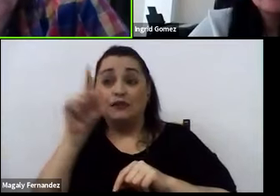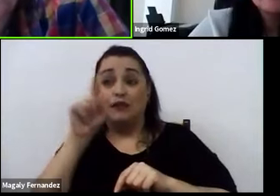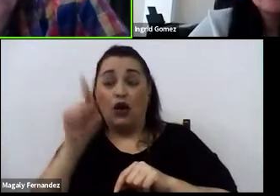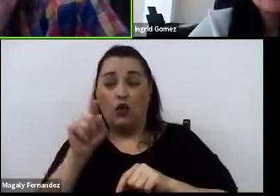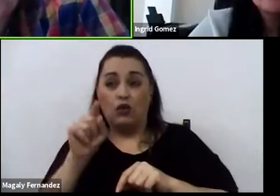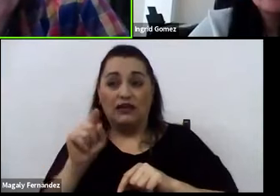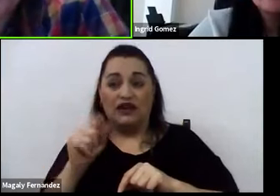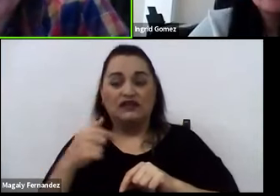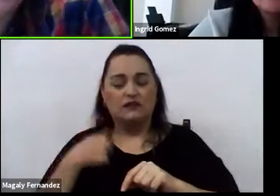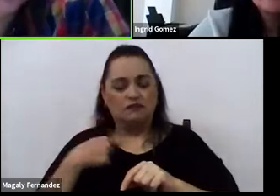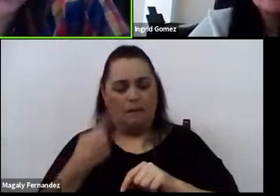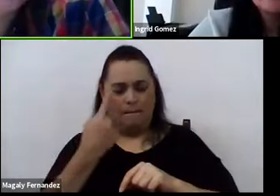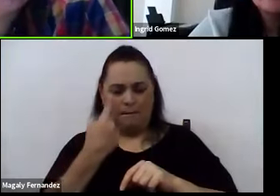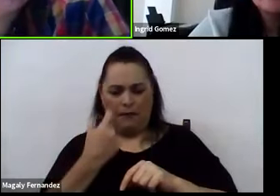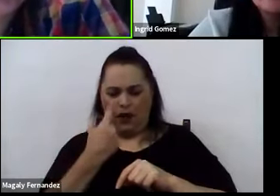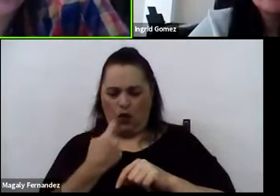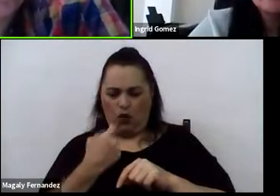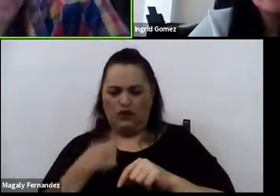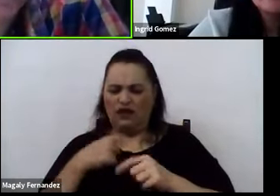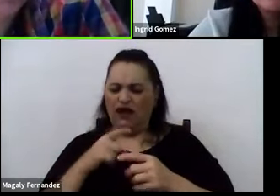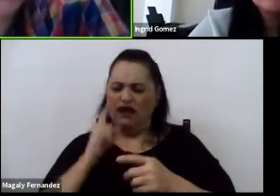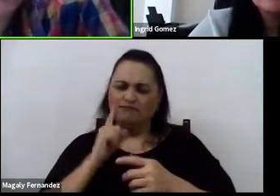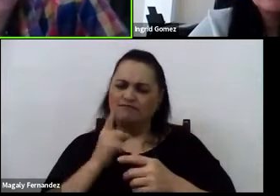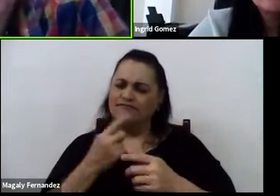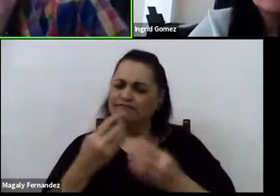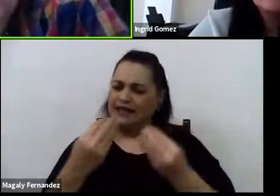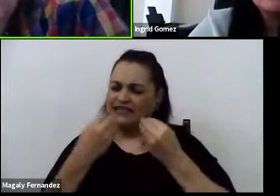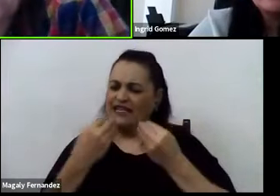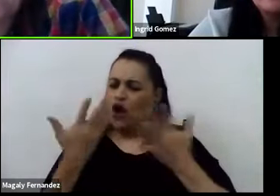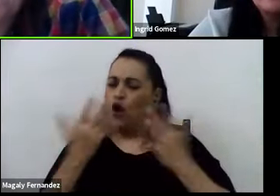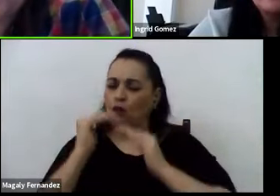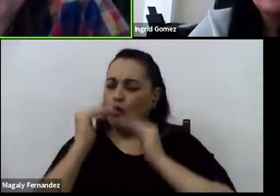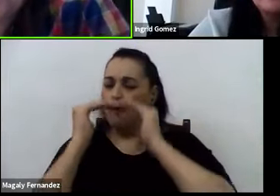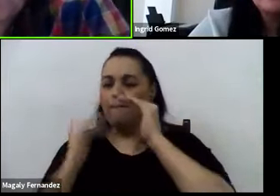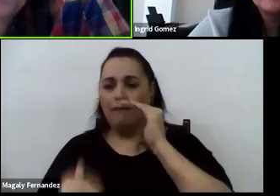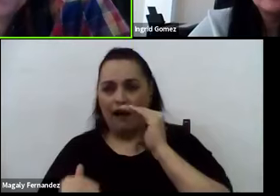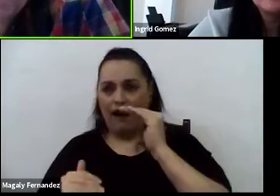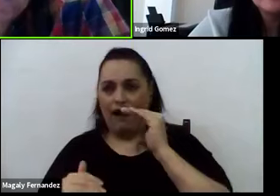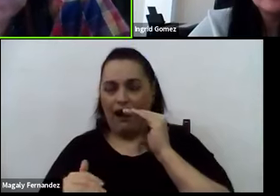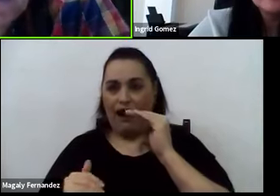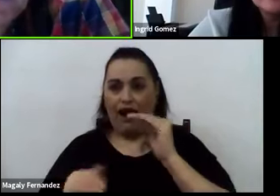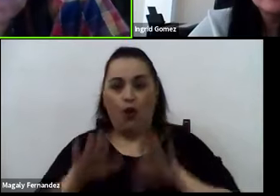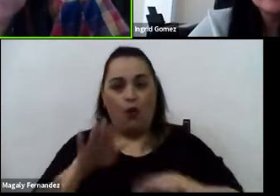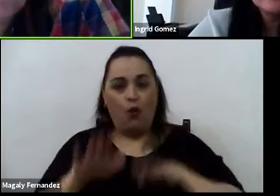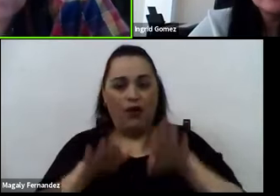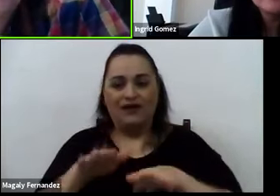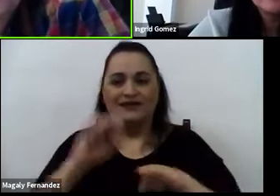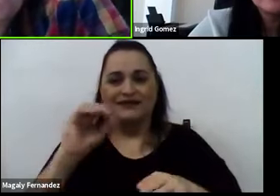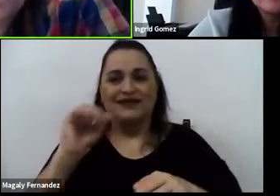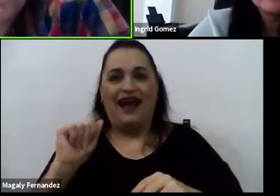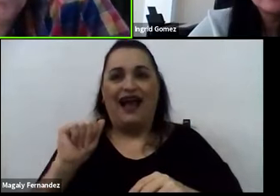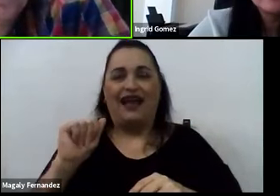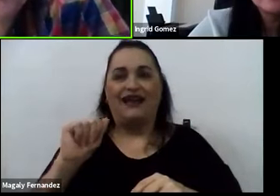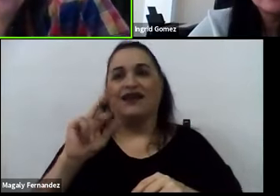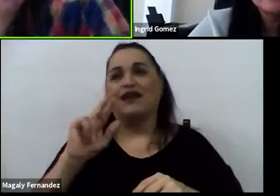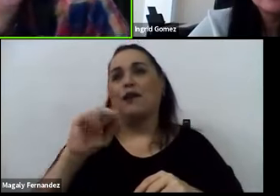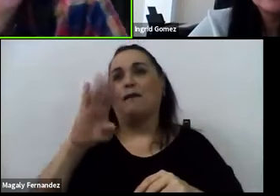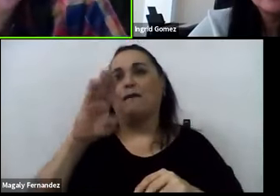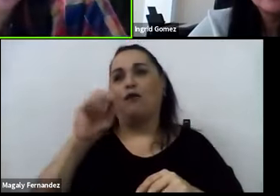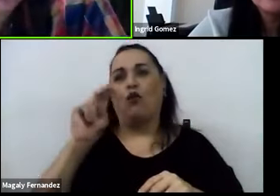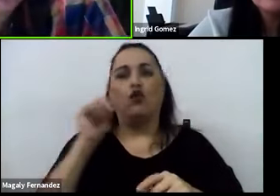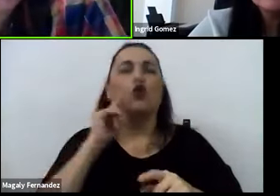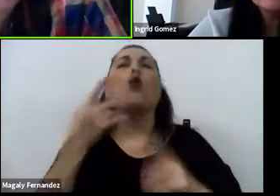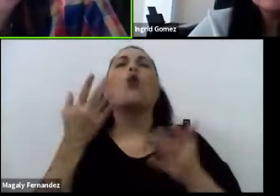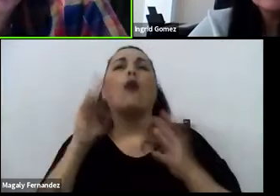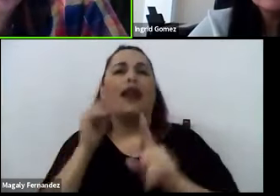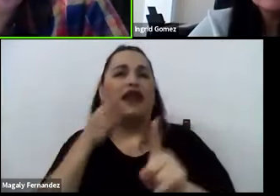huella de carbono y que le indica formas de bajarla a un umbral ético, de igual manera que le indica también cuál es el efecto negativo